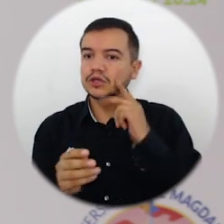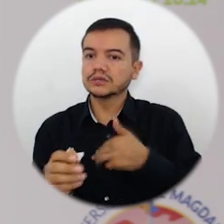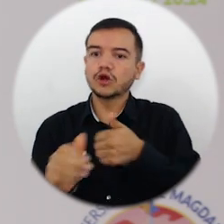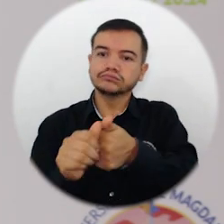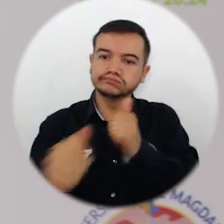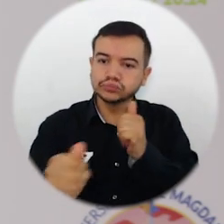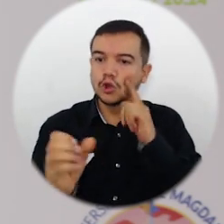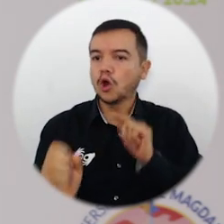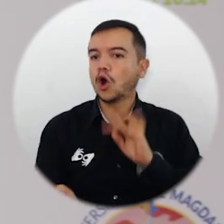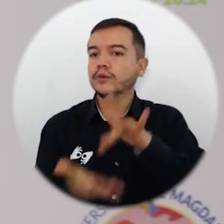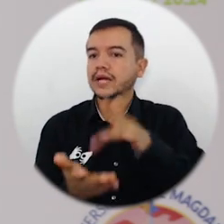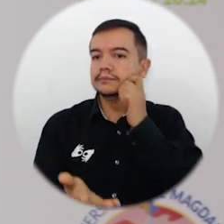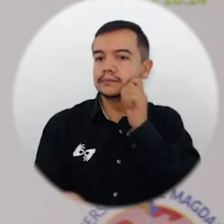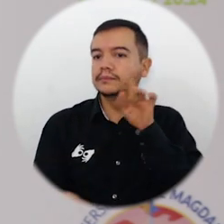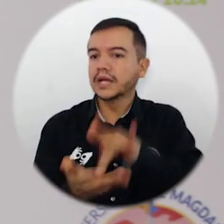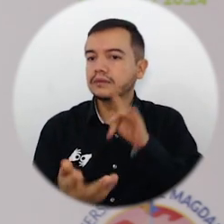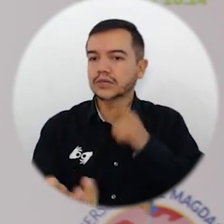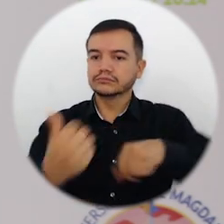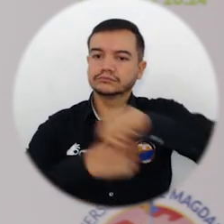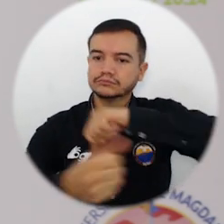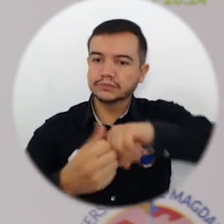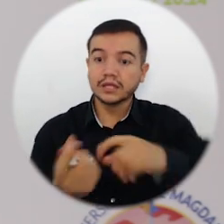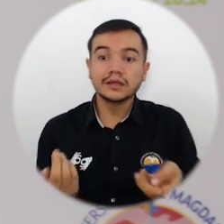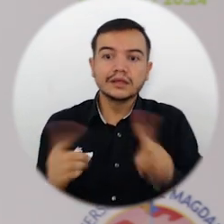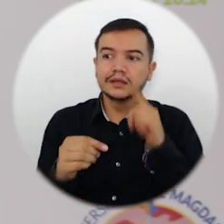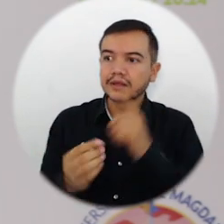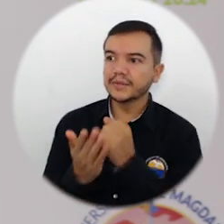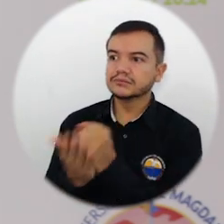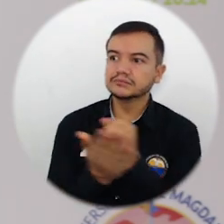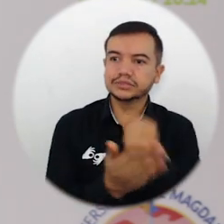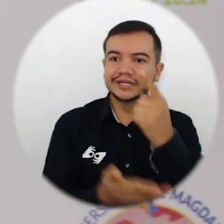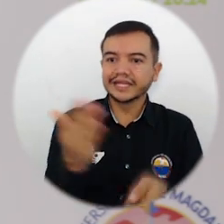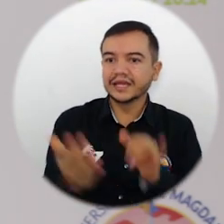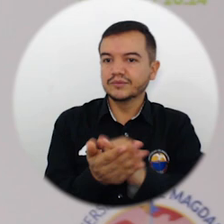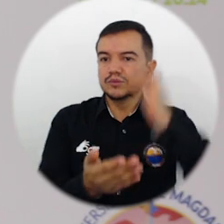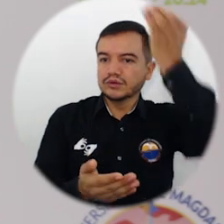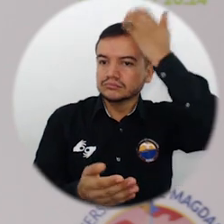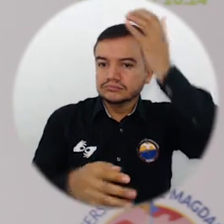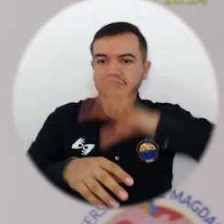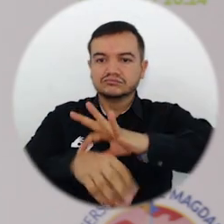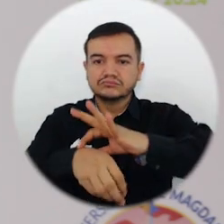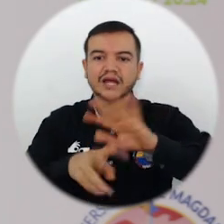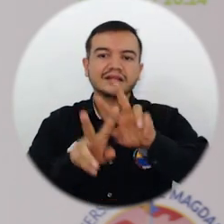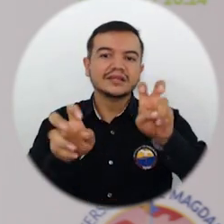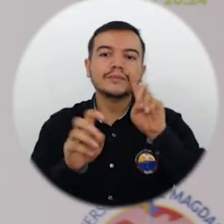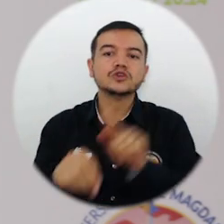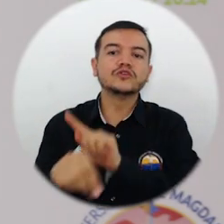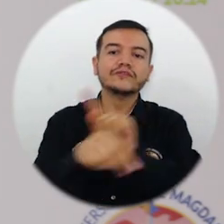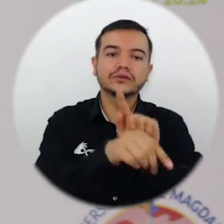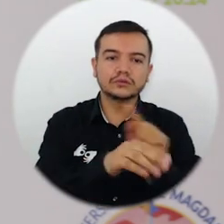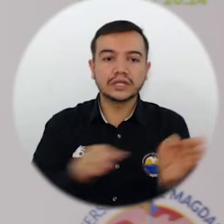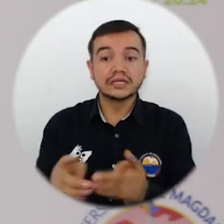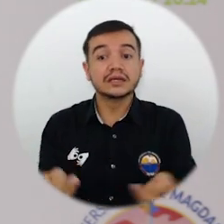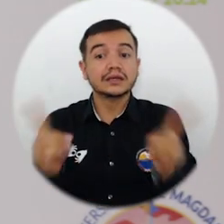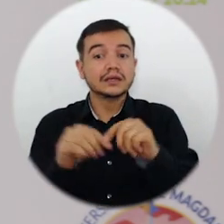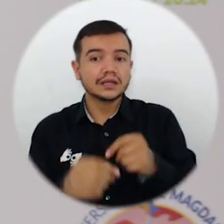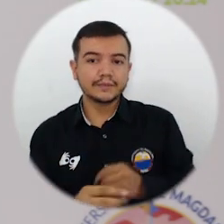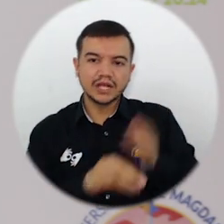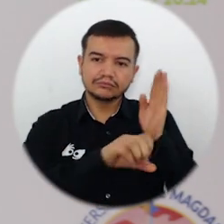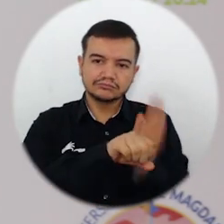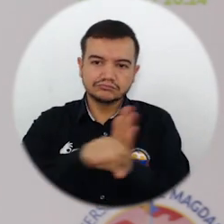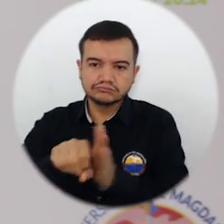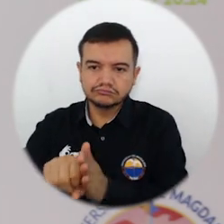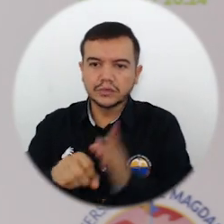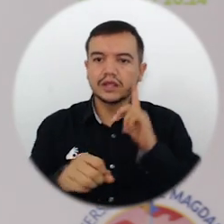educación para la parte de prácticas formativas de los estudiantes de ciencias de la salud. Iniciaremos pronto también las prácticas en los laboratorios de gastronomía, pero también en